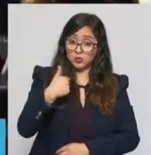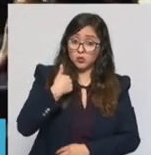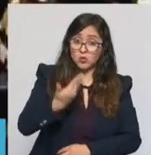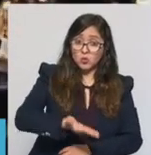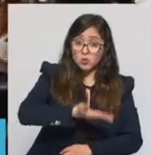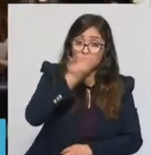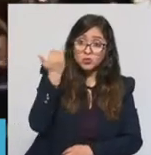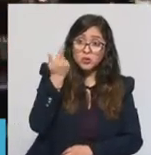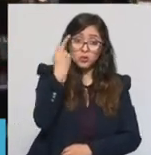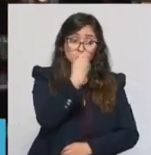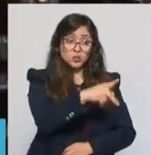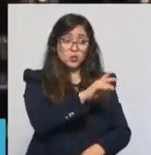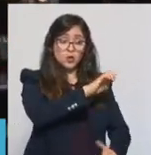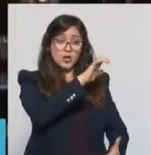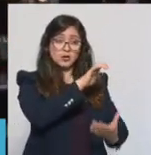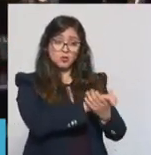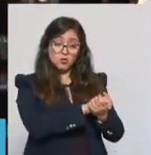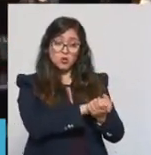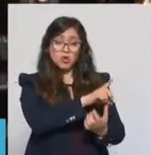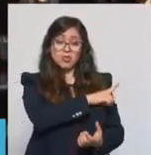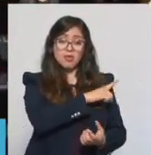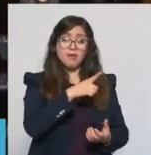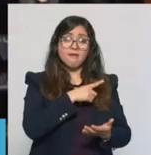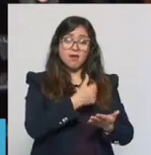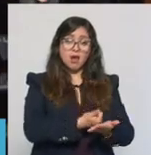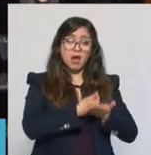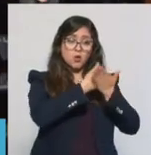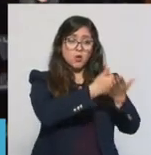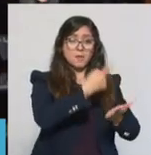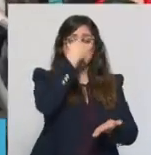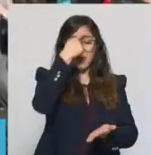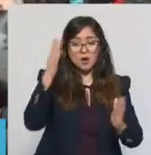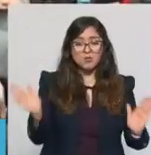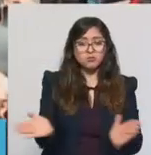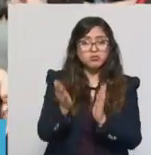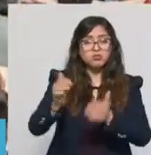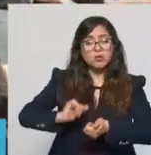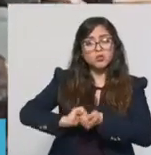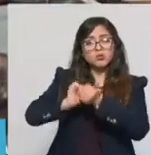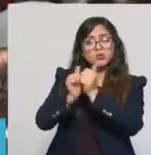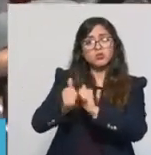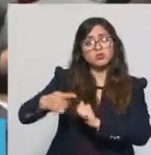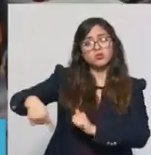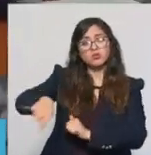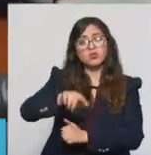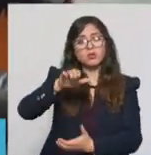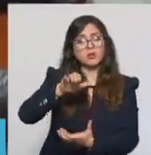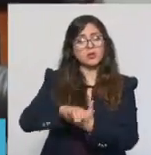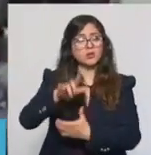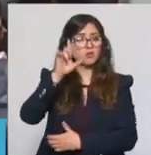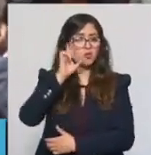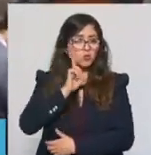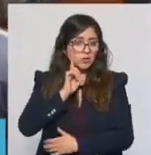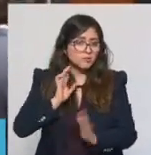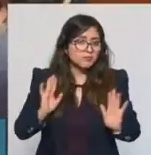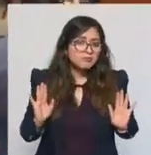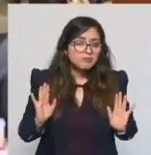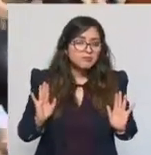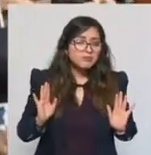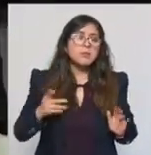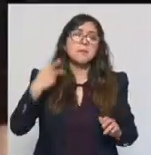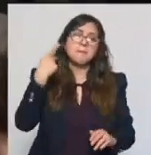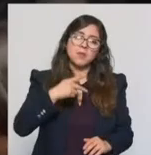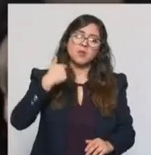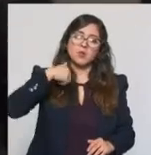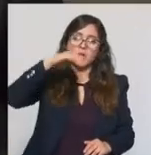qué el trabajo del hombre influir en las decisiones, en las actuaciones de la esposa. Entonces me parece que